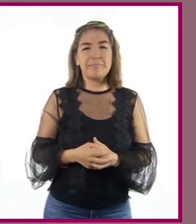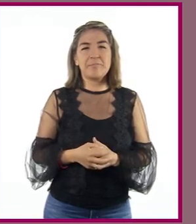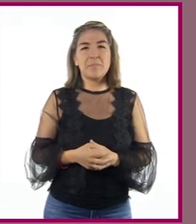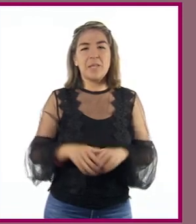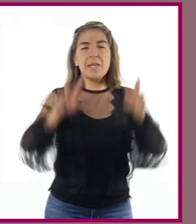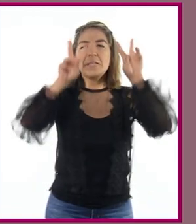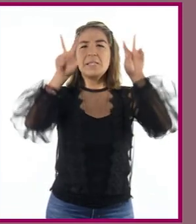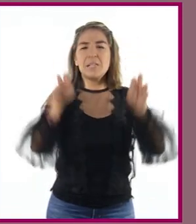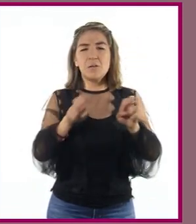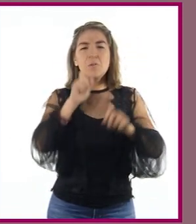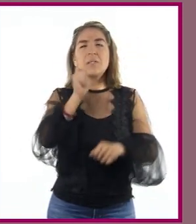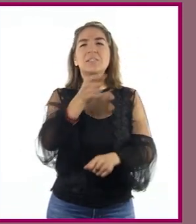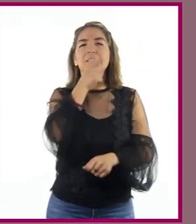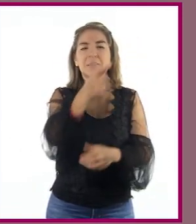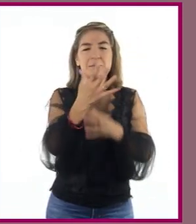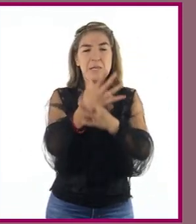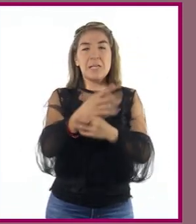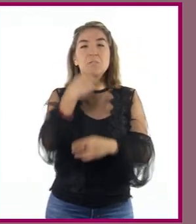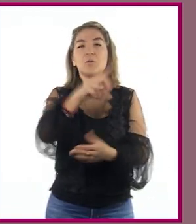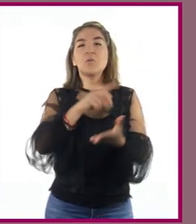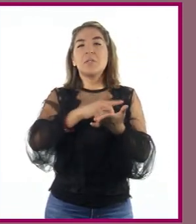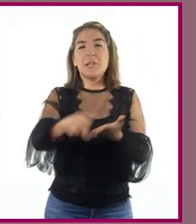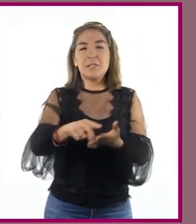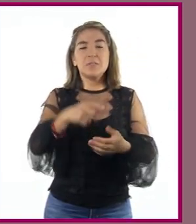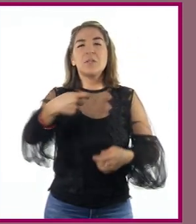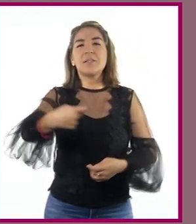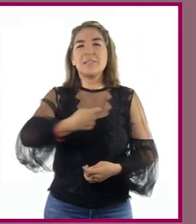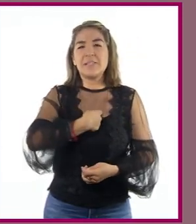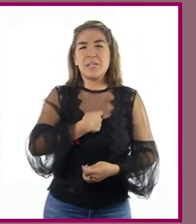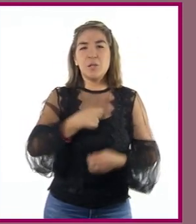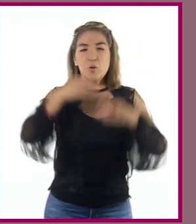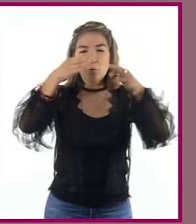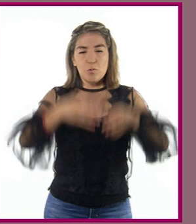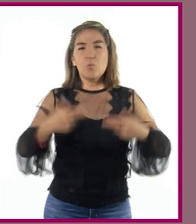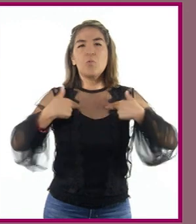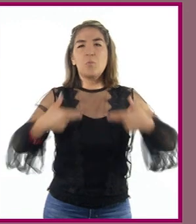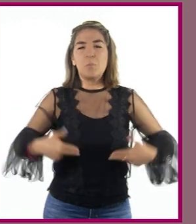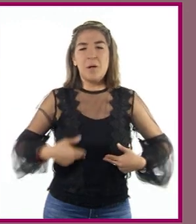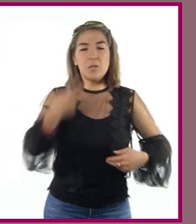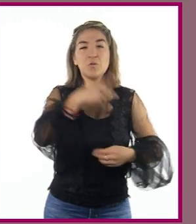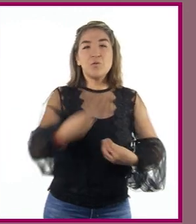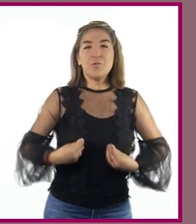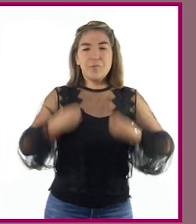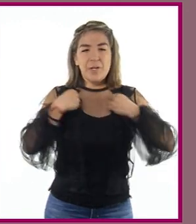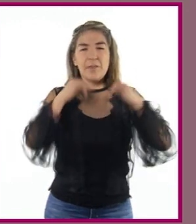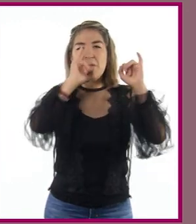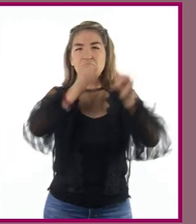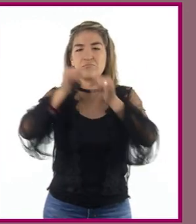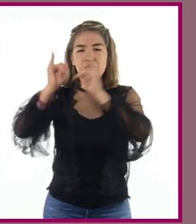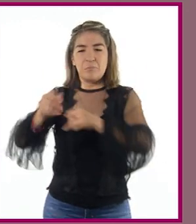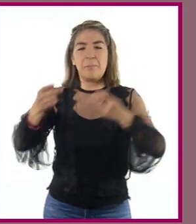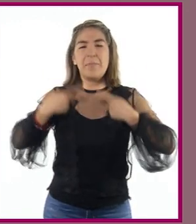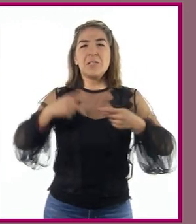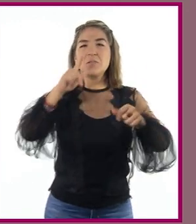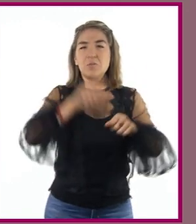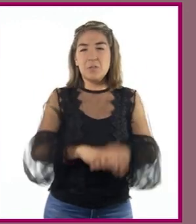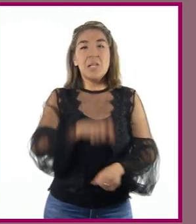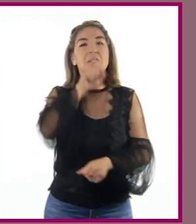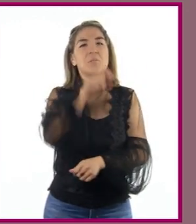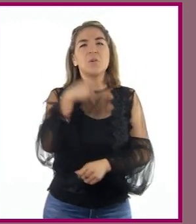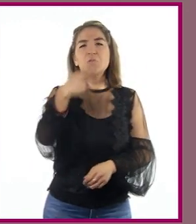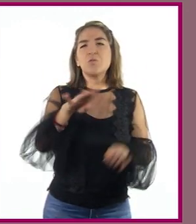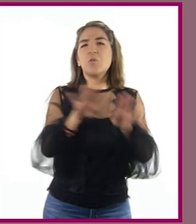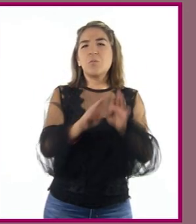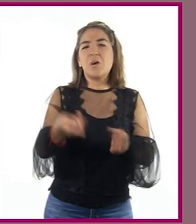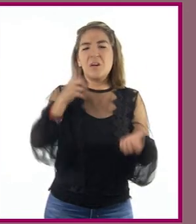El título primero confirma los derechos a la dignidad humana, la vida y la integridad de las personas, así como la